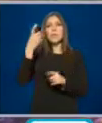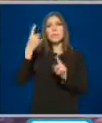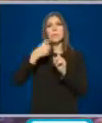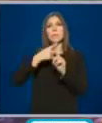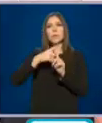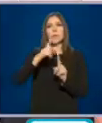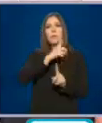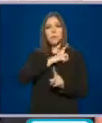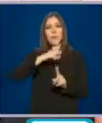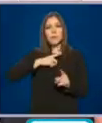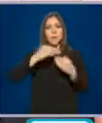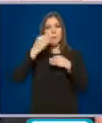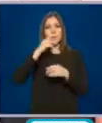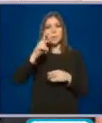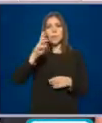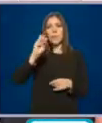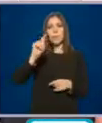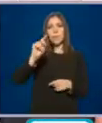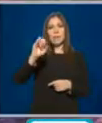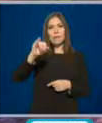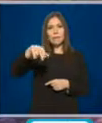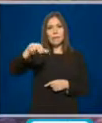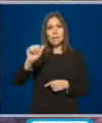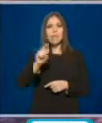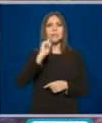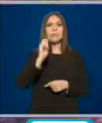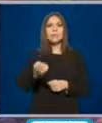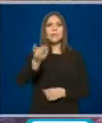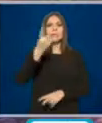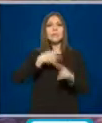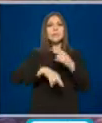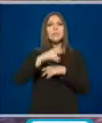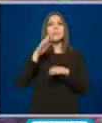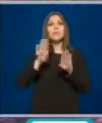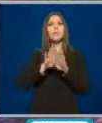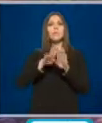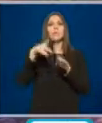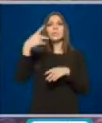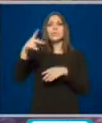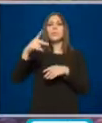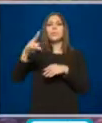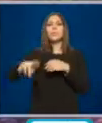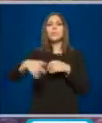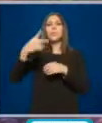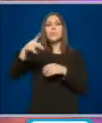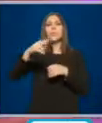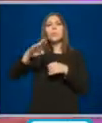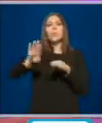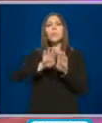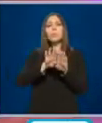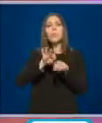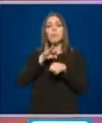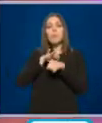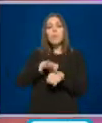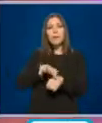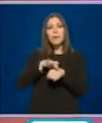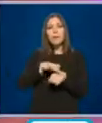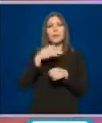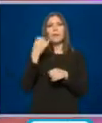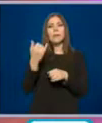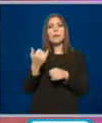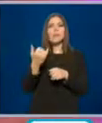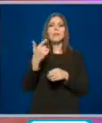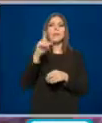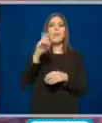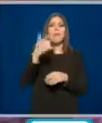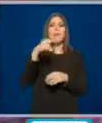Primeramente, tenemos que consumir proteínas que las vamos a obtener de productos de origen animal y leguminosas. Todos los productos de origen animal,